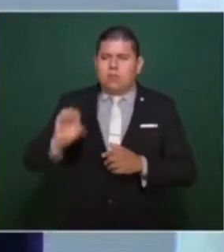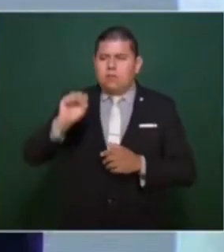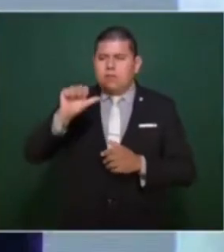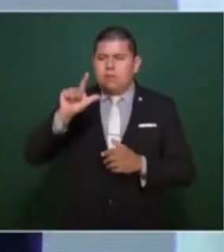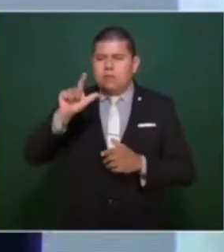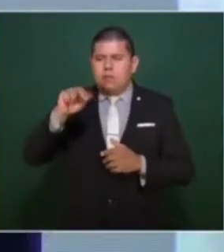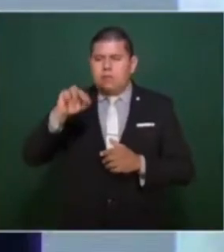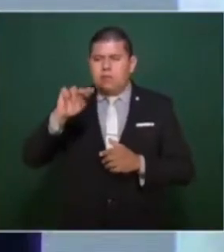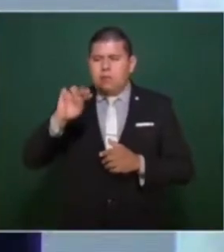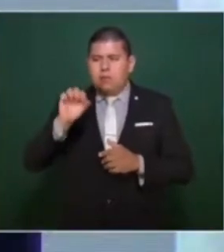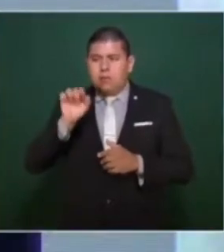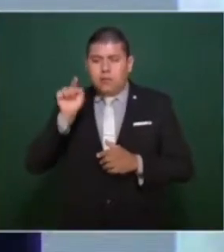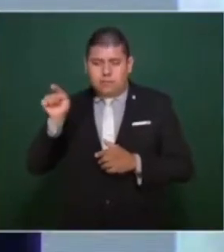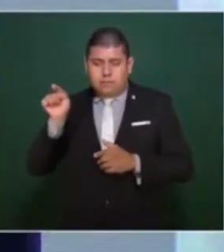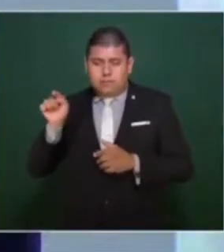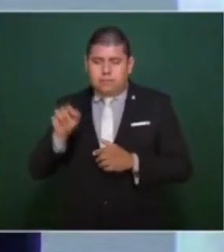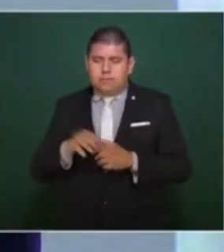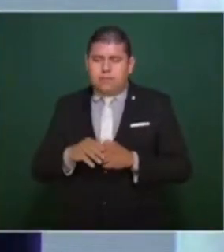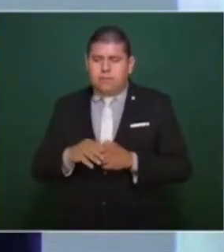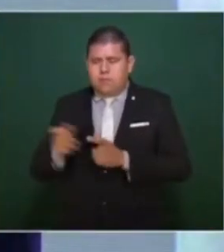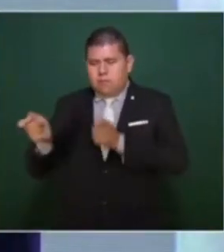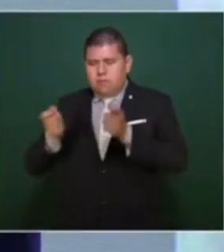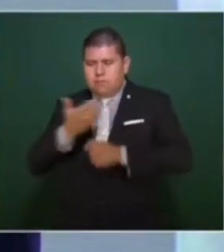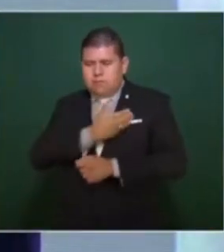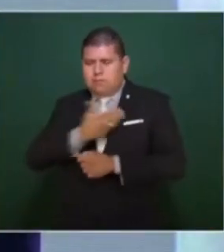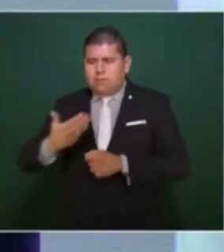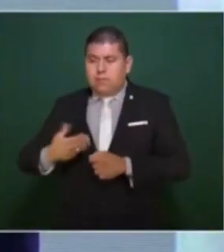Salinas, de Gortari,